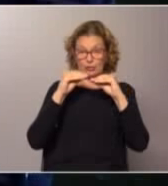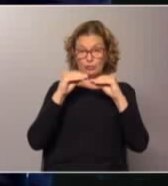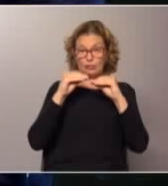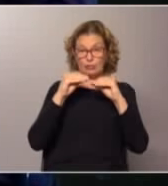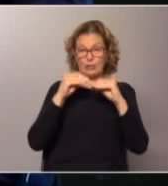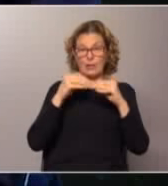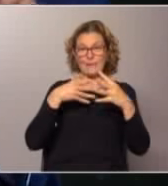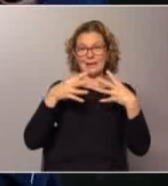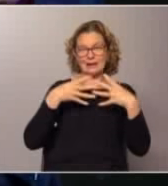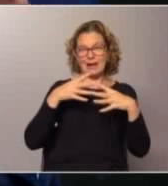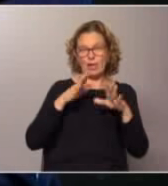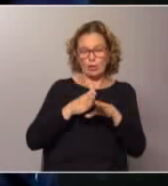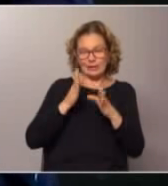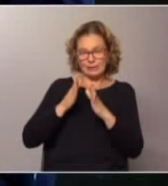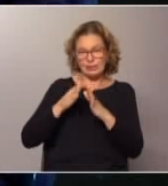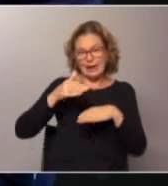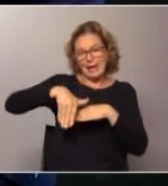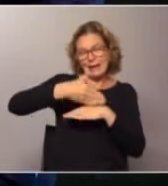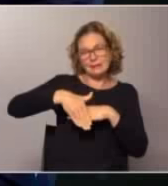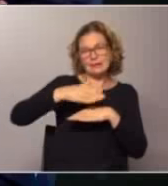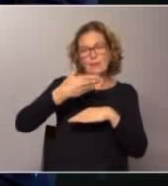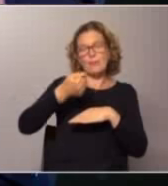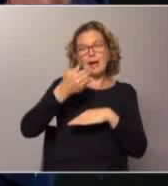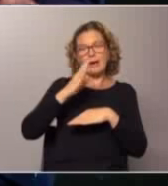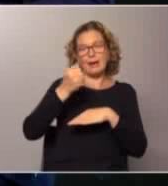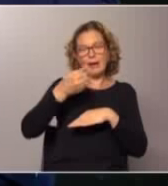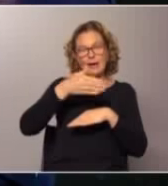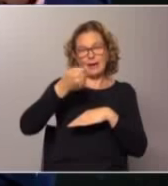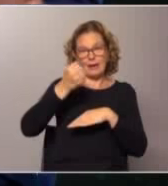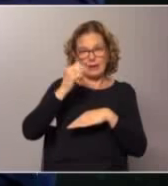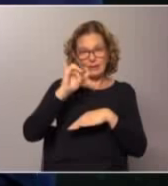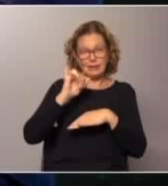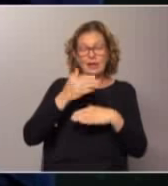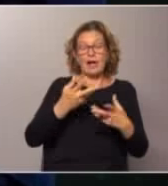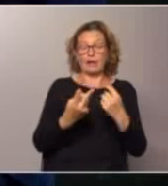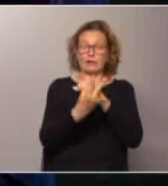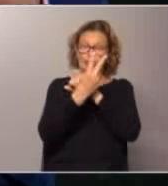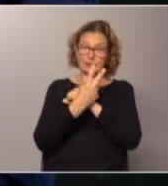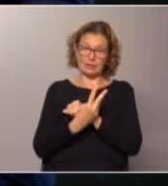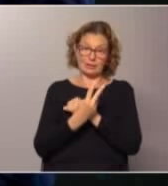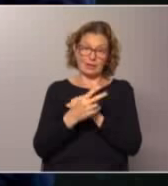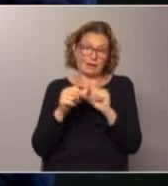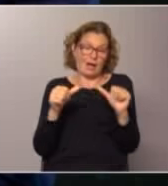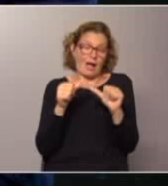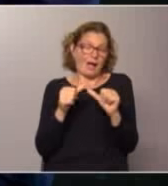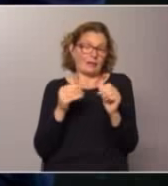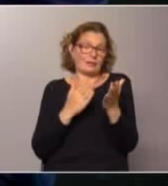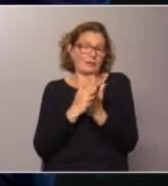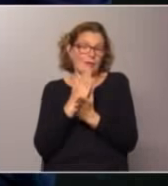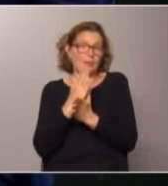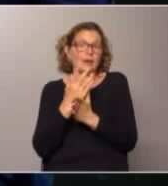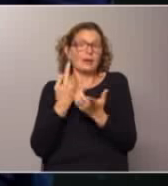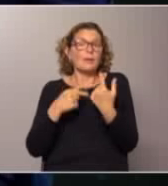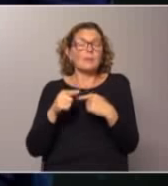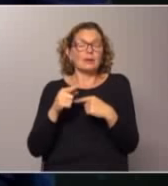mercado de libros en la calle bacacay que será una vuelta a que la visiten a que hagan lo que hacen en la orilla del